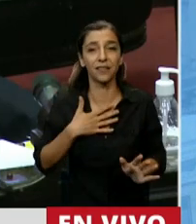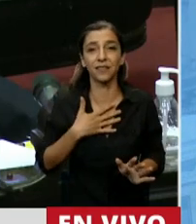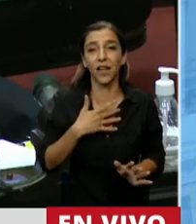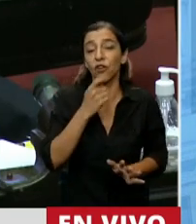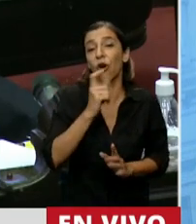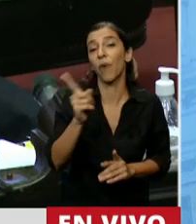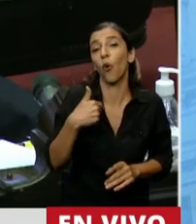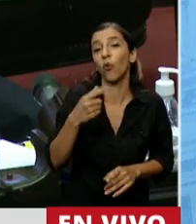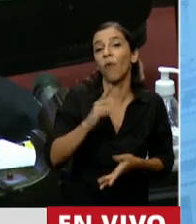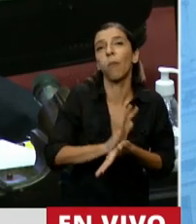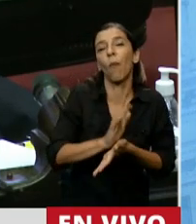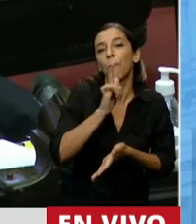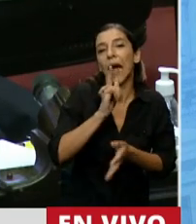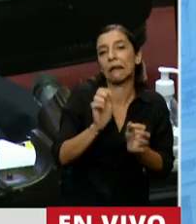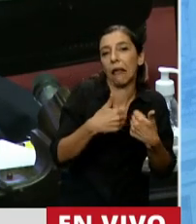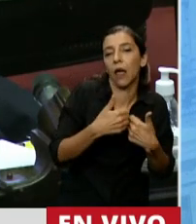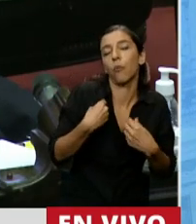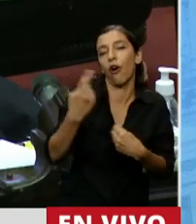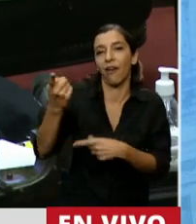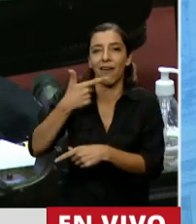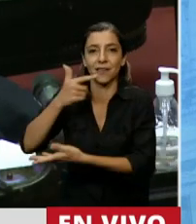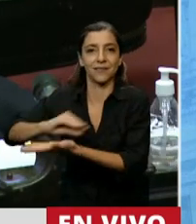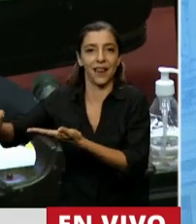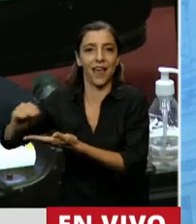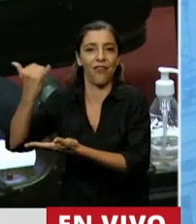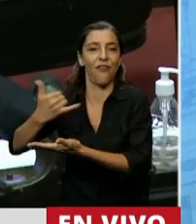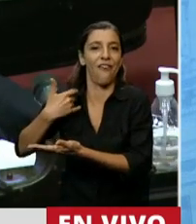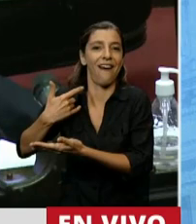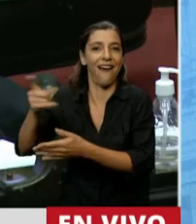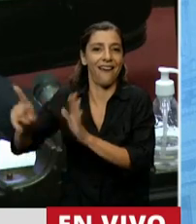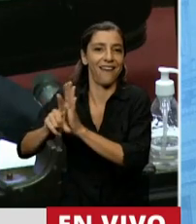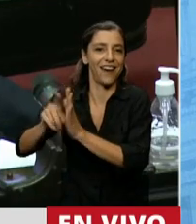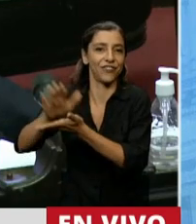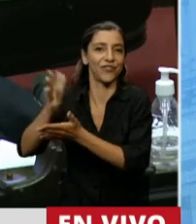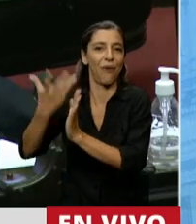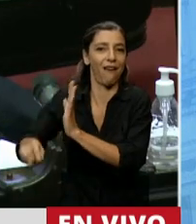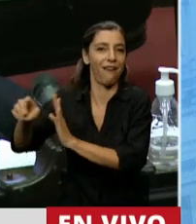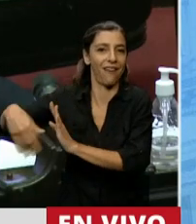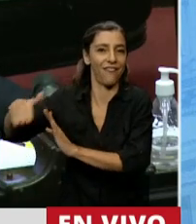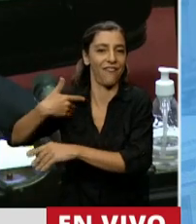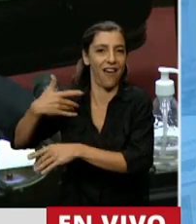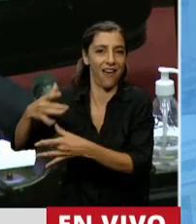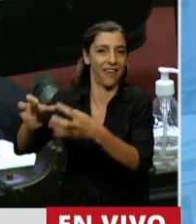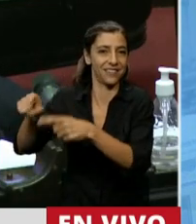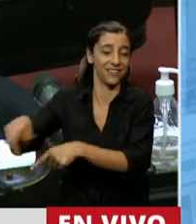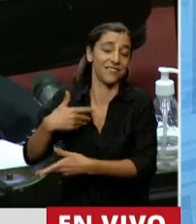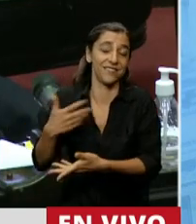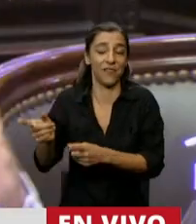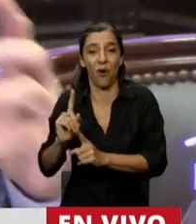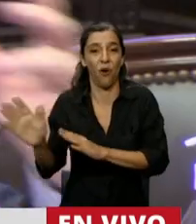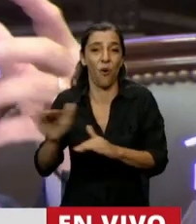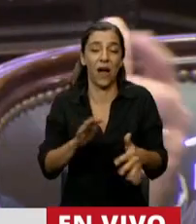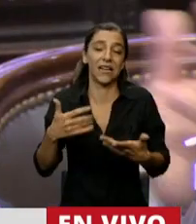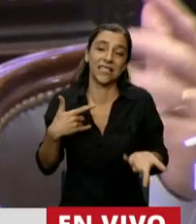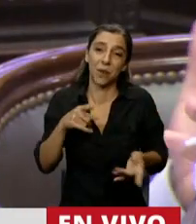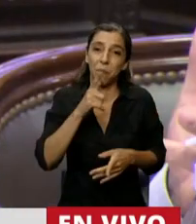sobre la interrupción voluntaria del embarazo. No me satisface. Porque para hablar de esta fórmula tengo que hablar claro. Hablaba con unos colegas diputados ayer.